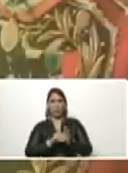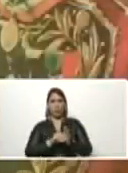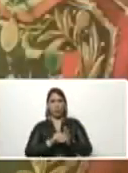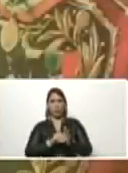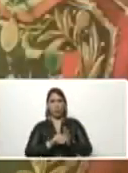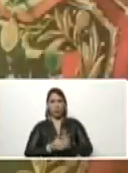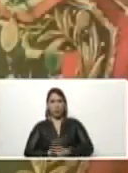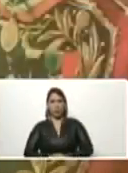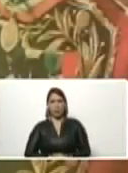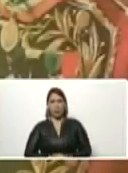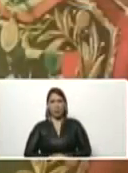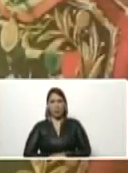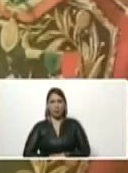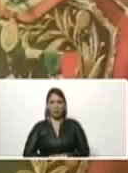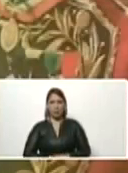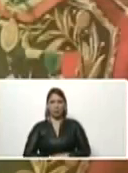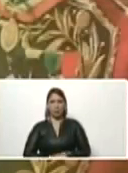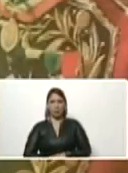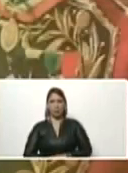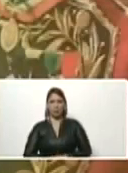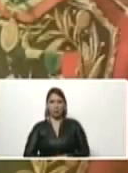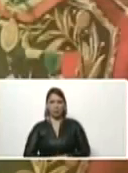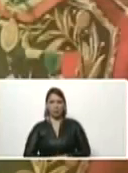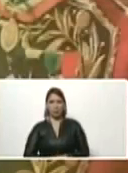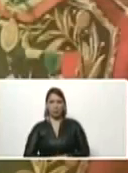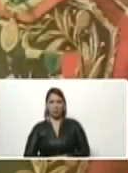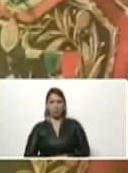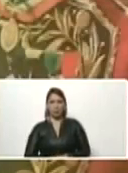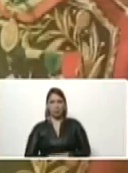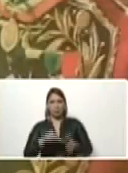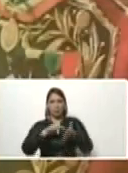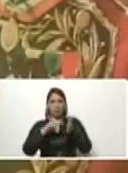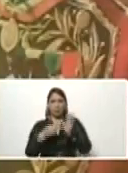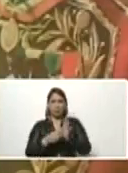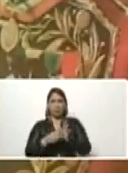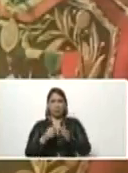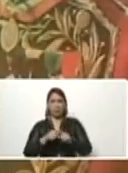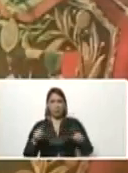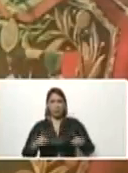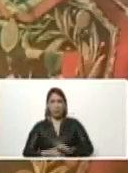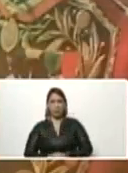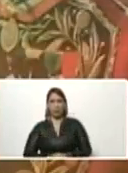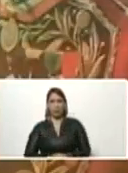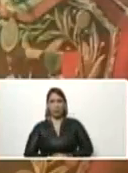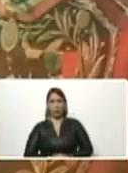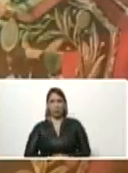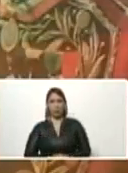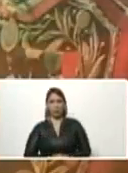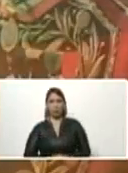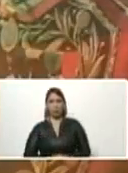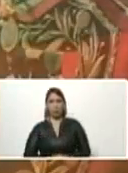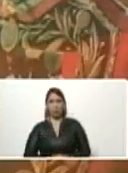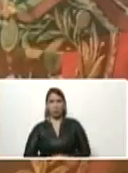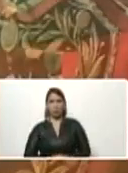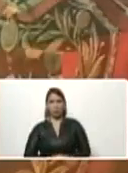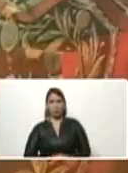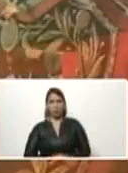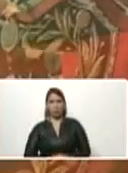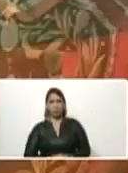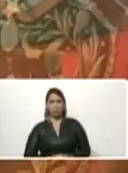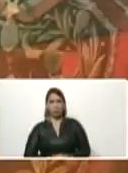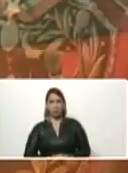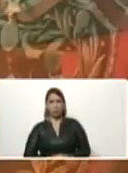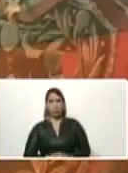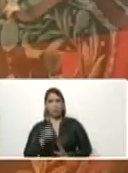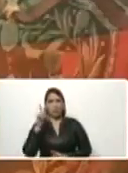incas. La posteridad representará a Sucre con un pie en el Pichincha y otro en el